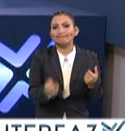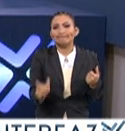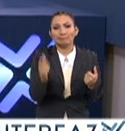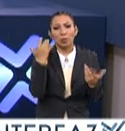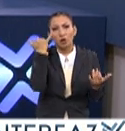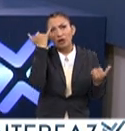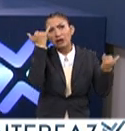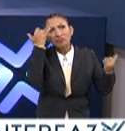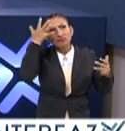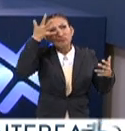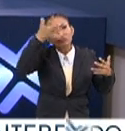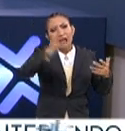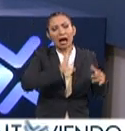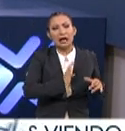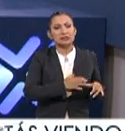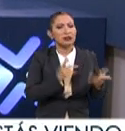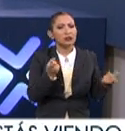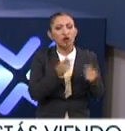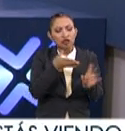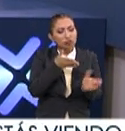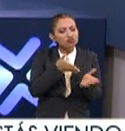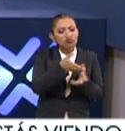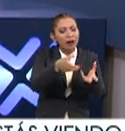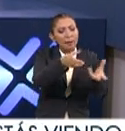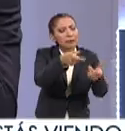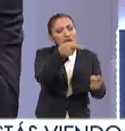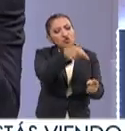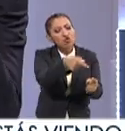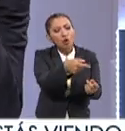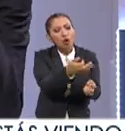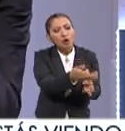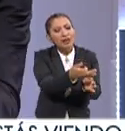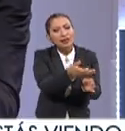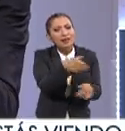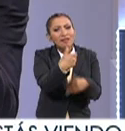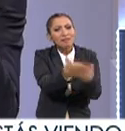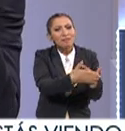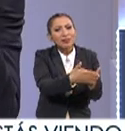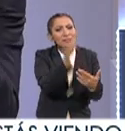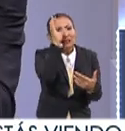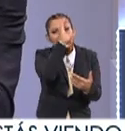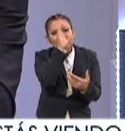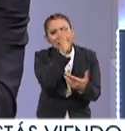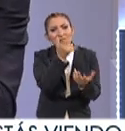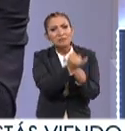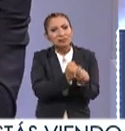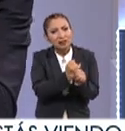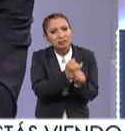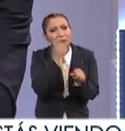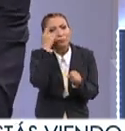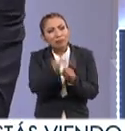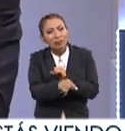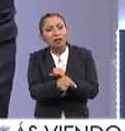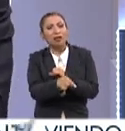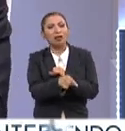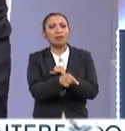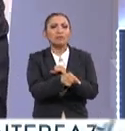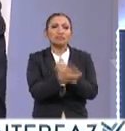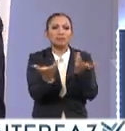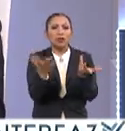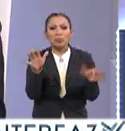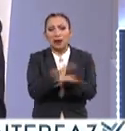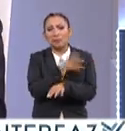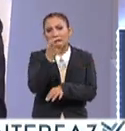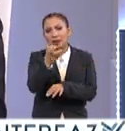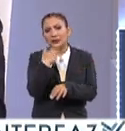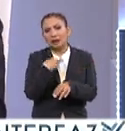grandes paradigmas dentro del cáncer? ¿Hacia dónde estamos dirigiendo la ciencia, las investigaciones para poder